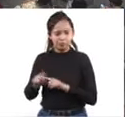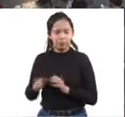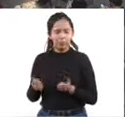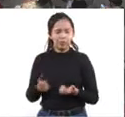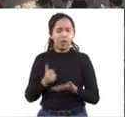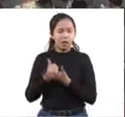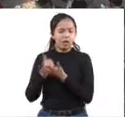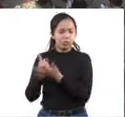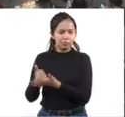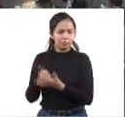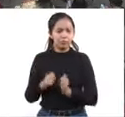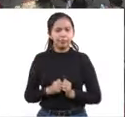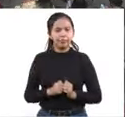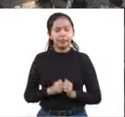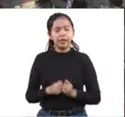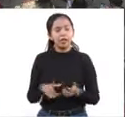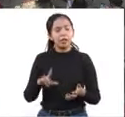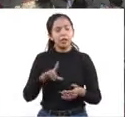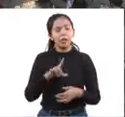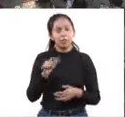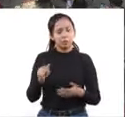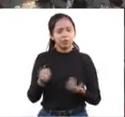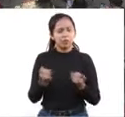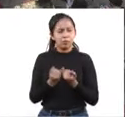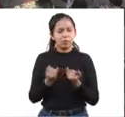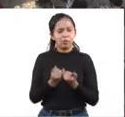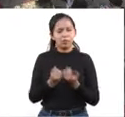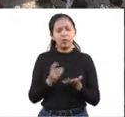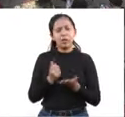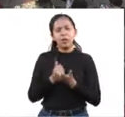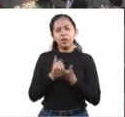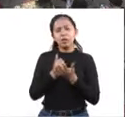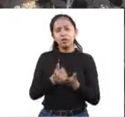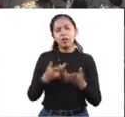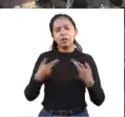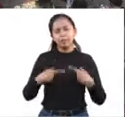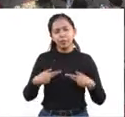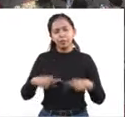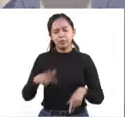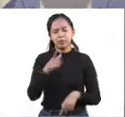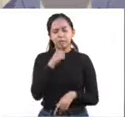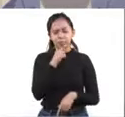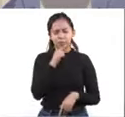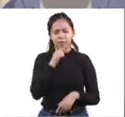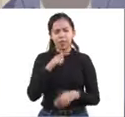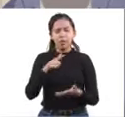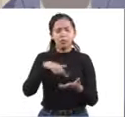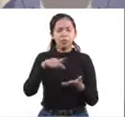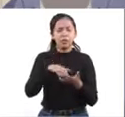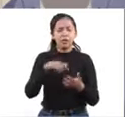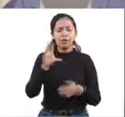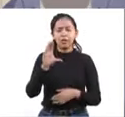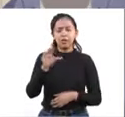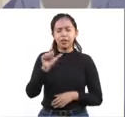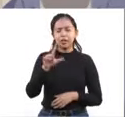marcado importantes cambios legales y pólizas de departamentos de policía en el estado de California.